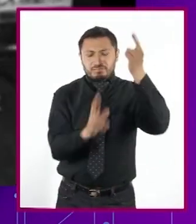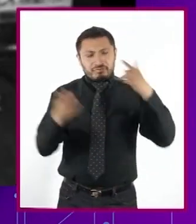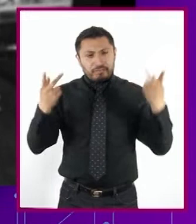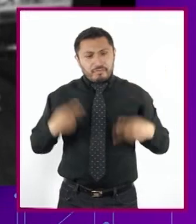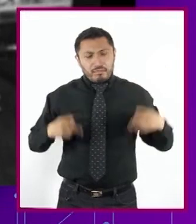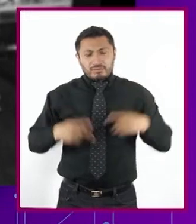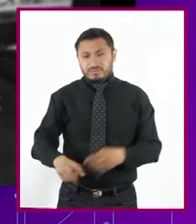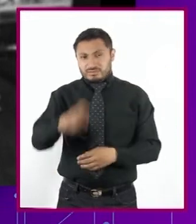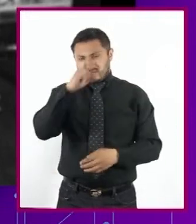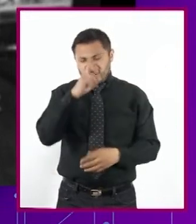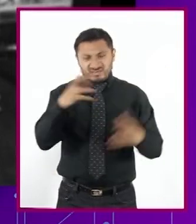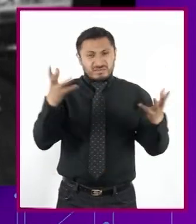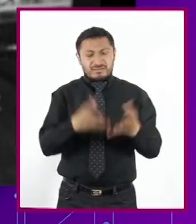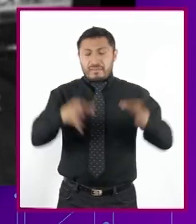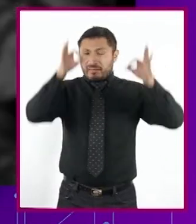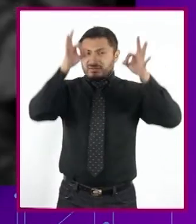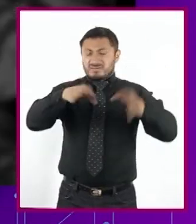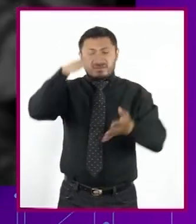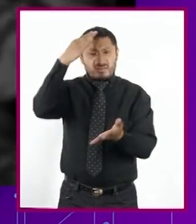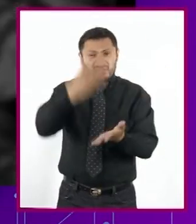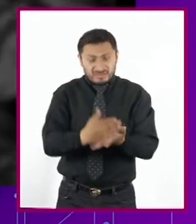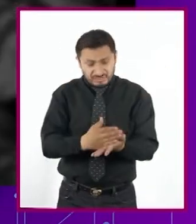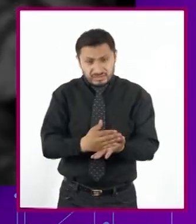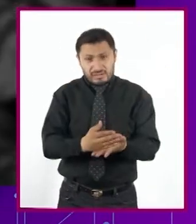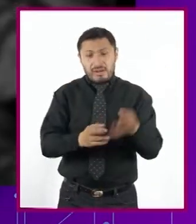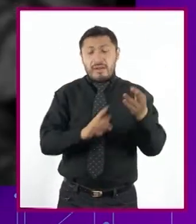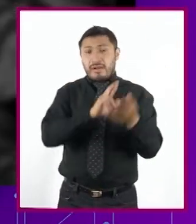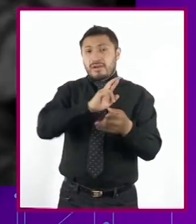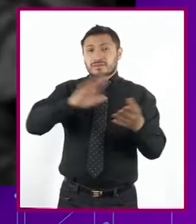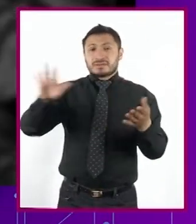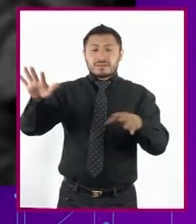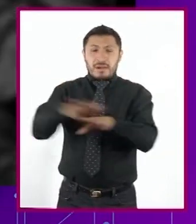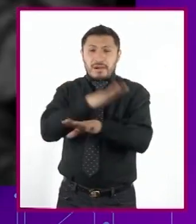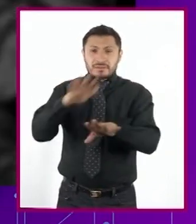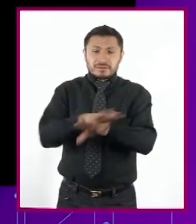llevar a cabo, ya, las reformas sociales.